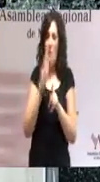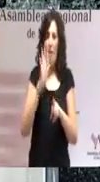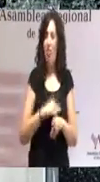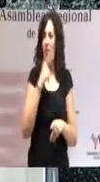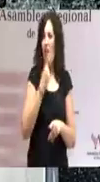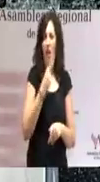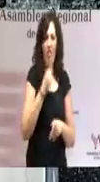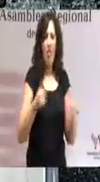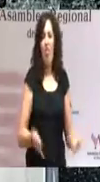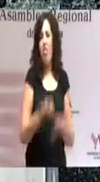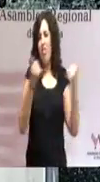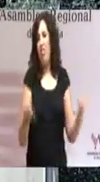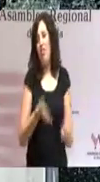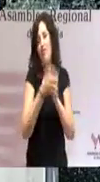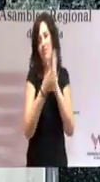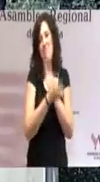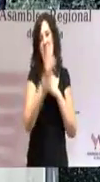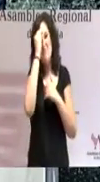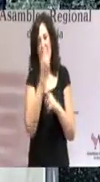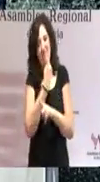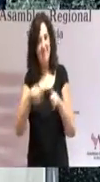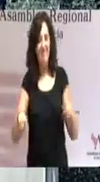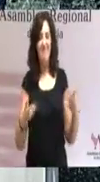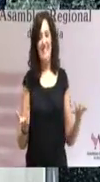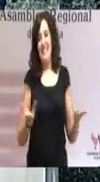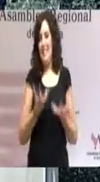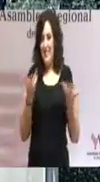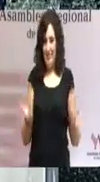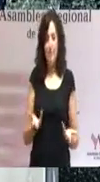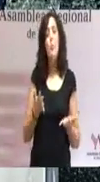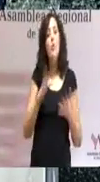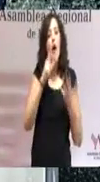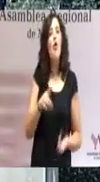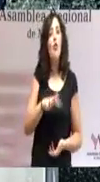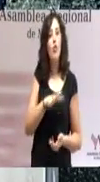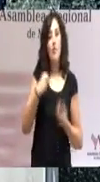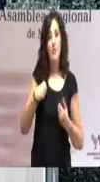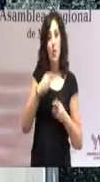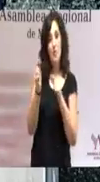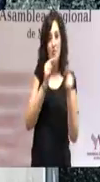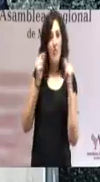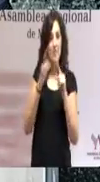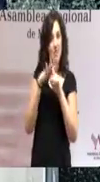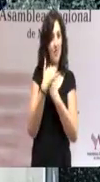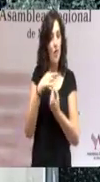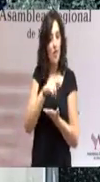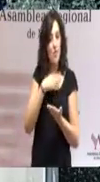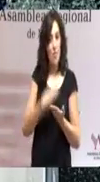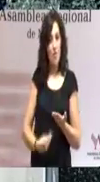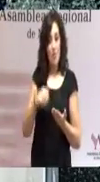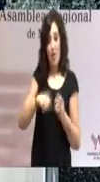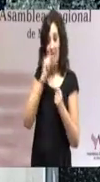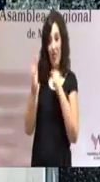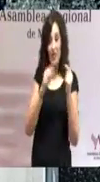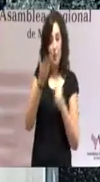Pero bueno, estamos en el debate del estado de la región. El debate más importante que cada año celebra esta Asamblea.